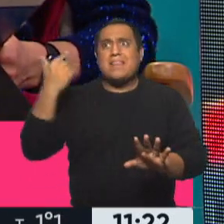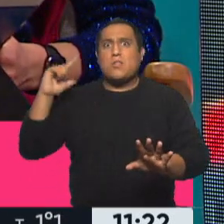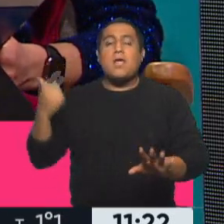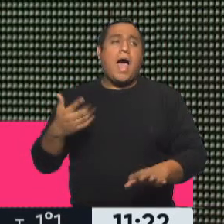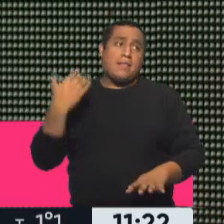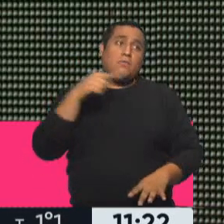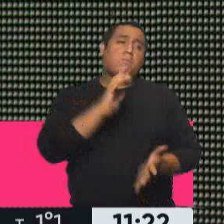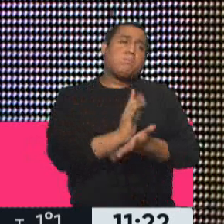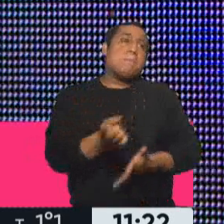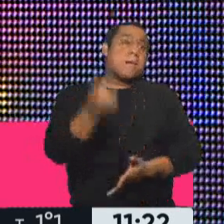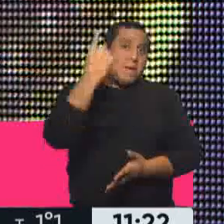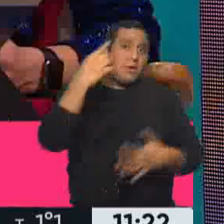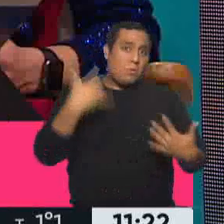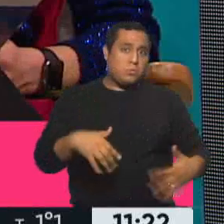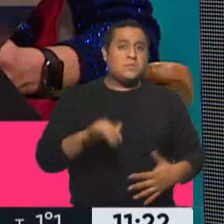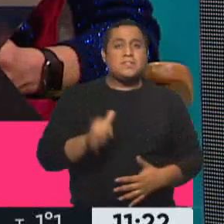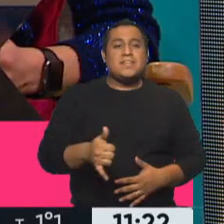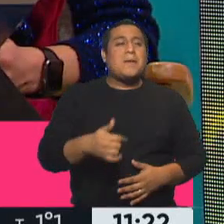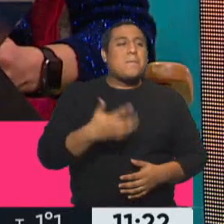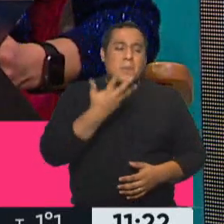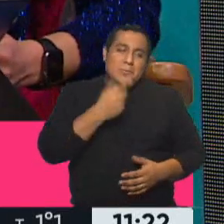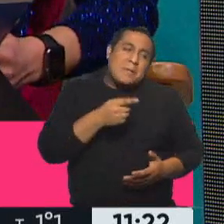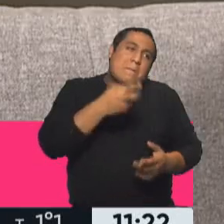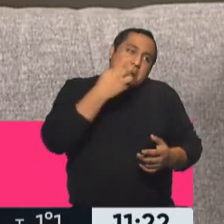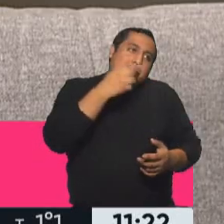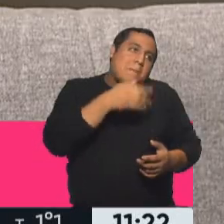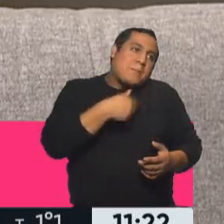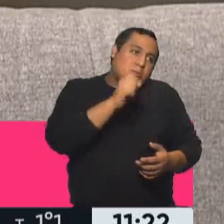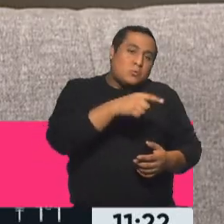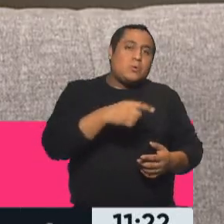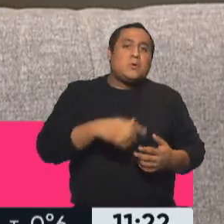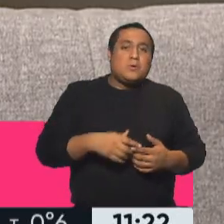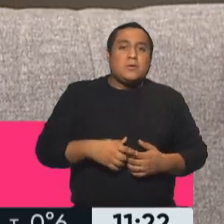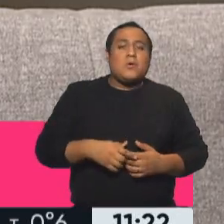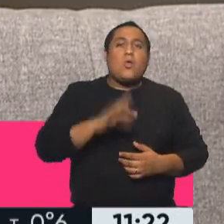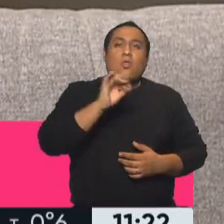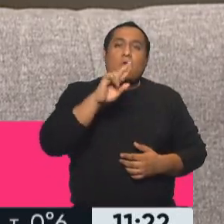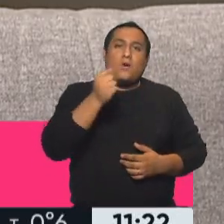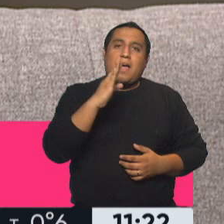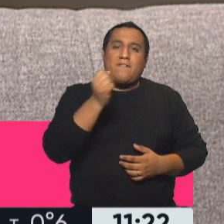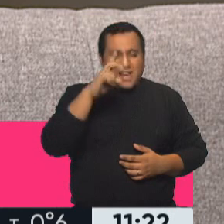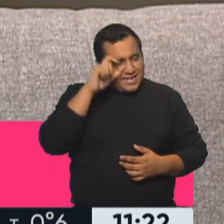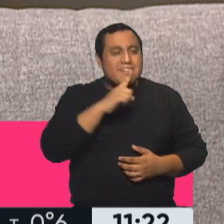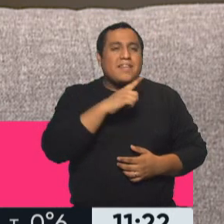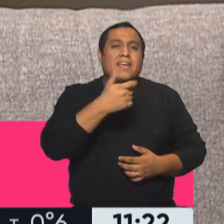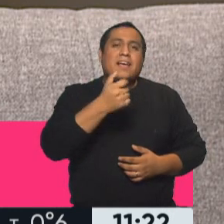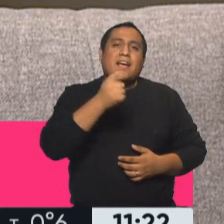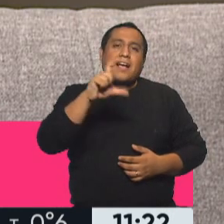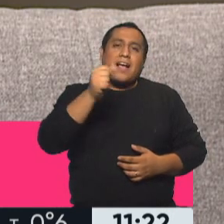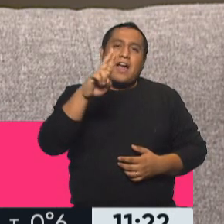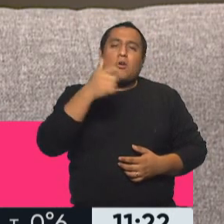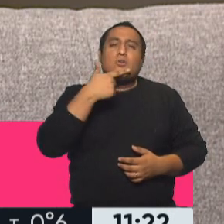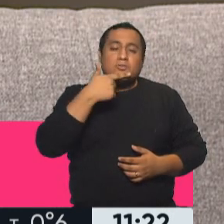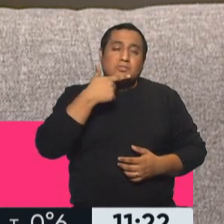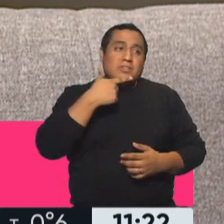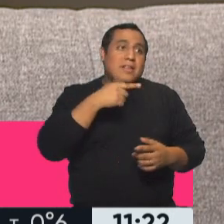pioneros. Era... Con tus padres, digo, que me gustaría mencionarlo. Sí, ¿no? Claro, claro. Al gran Carlos Gandolfo, sí, de verdad, sí, sí. Con